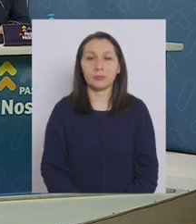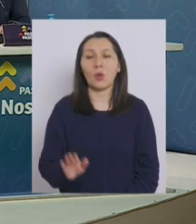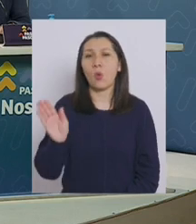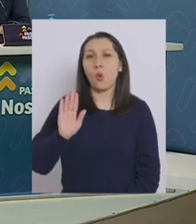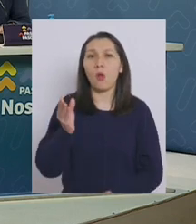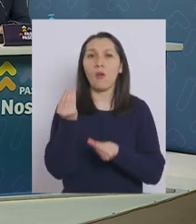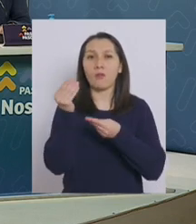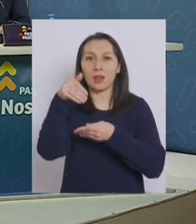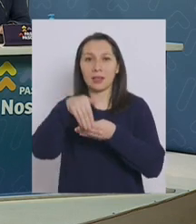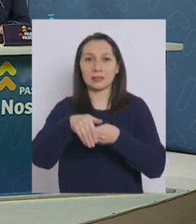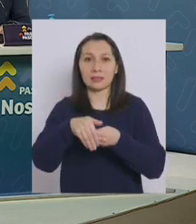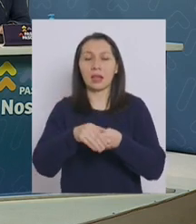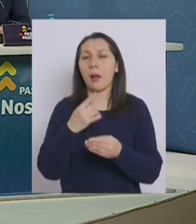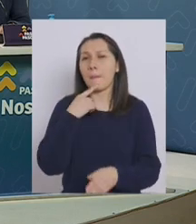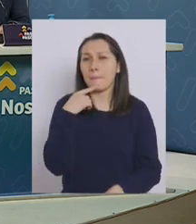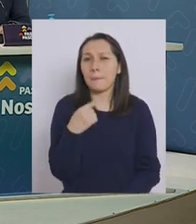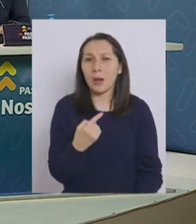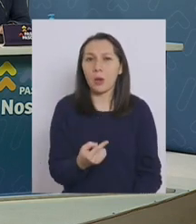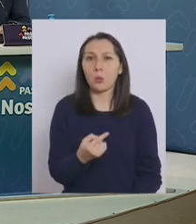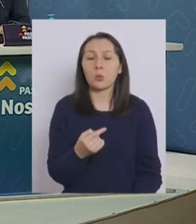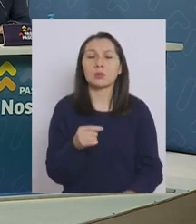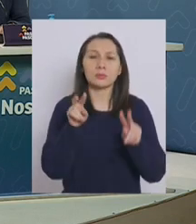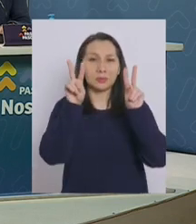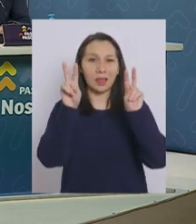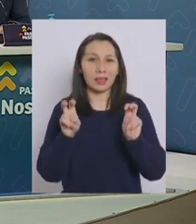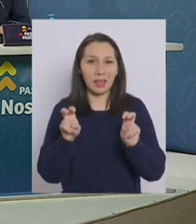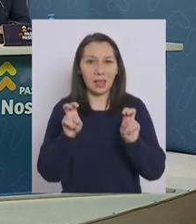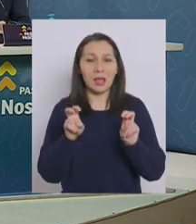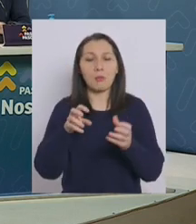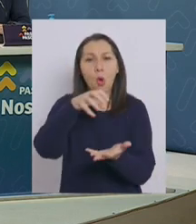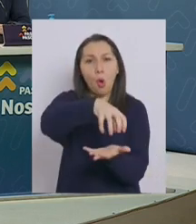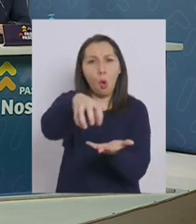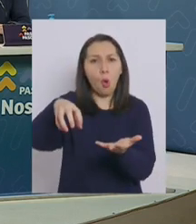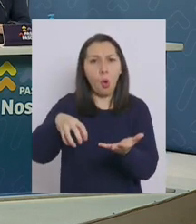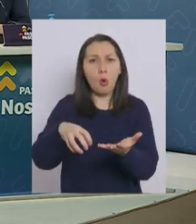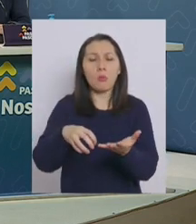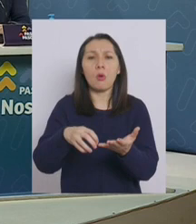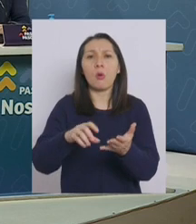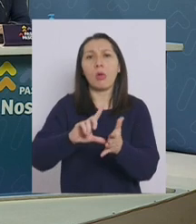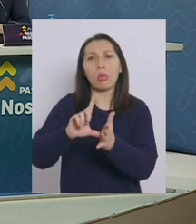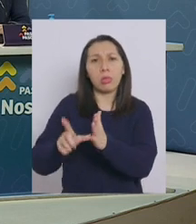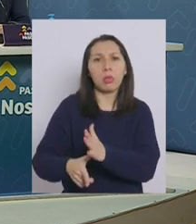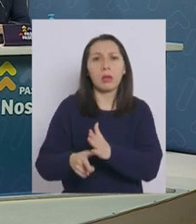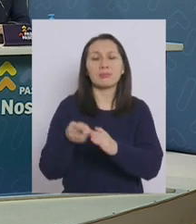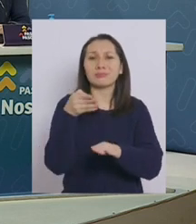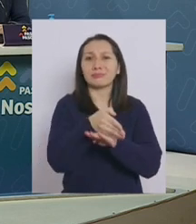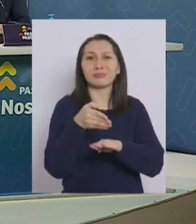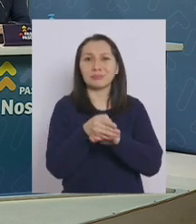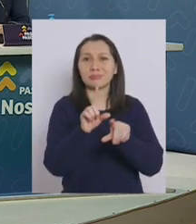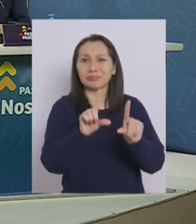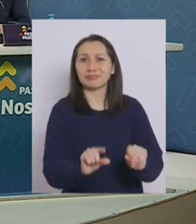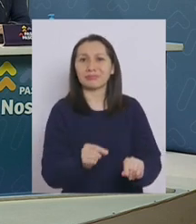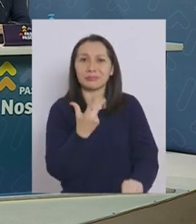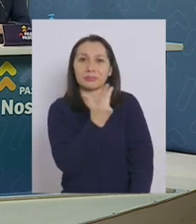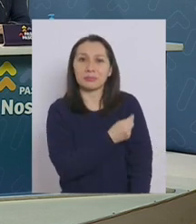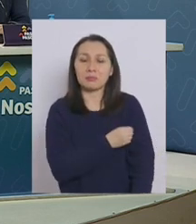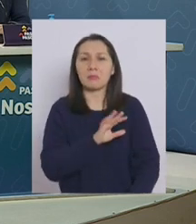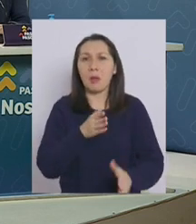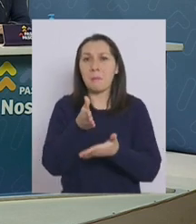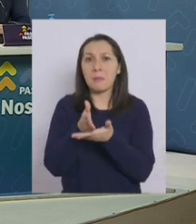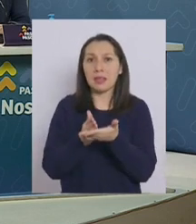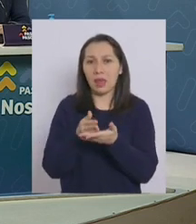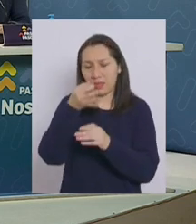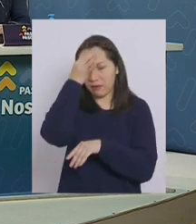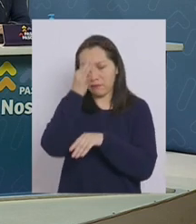Hola, buenas tardes. Consultarle sobre el tema de las comunas con mayor rezago en vacunación concentran la mitad de los